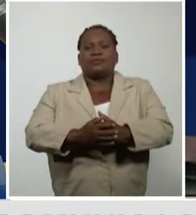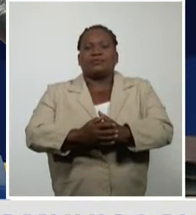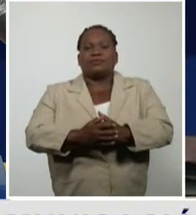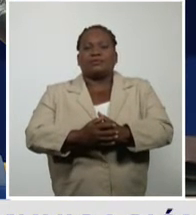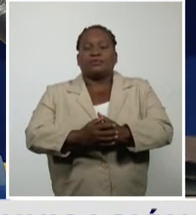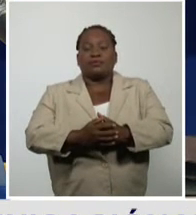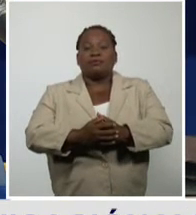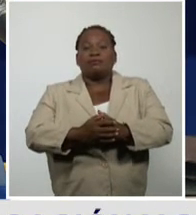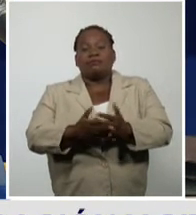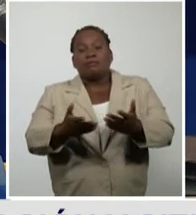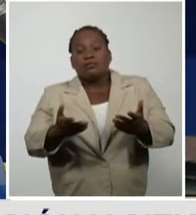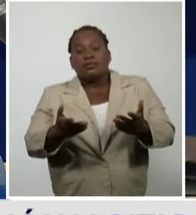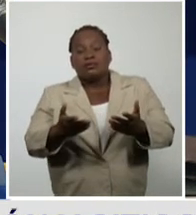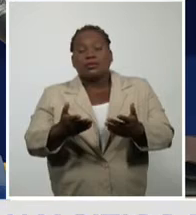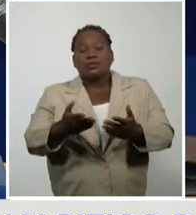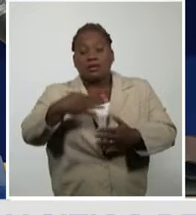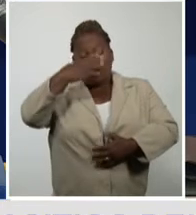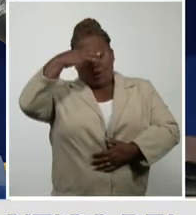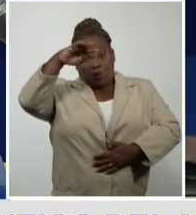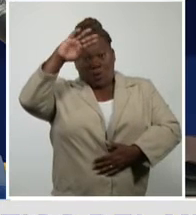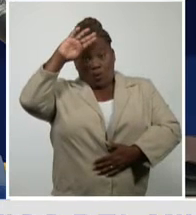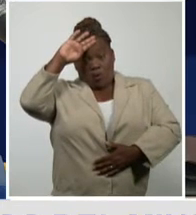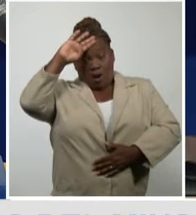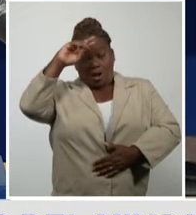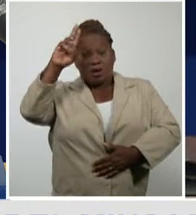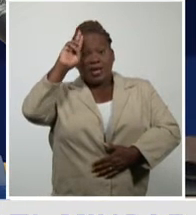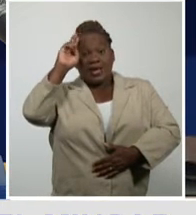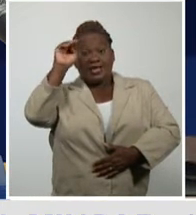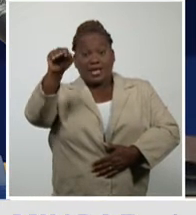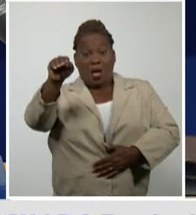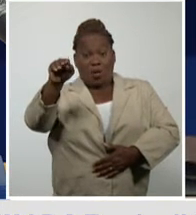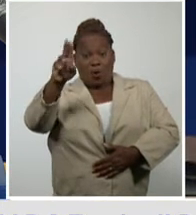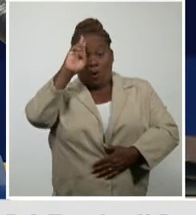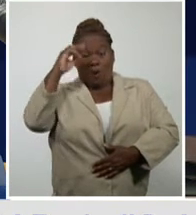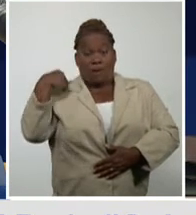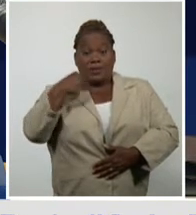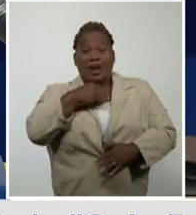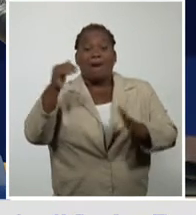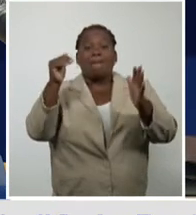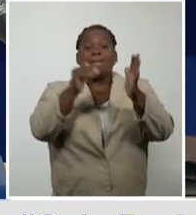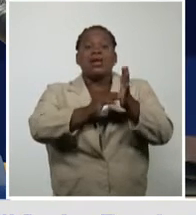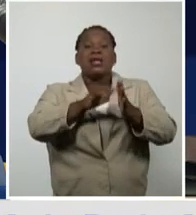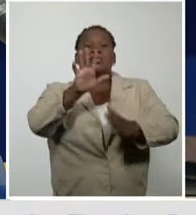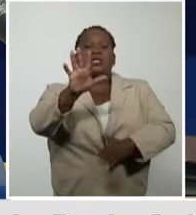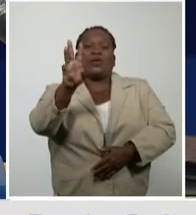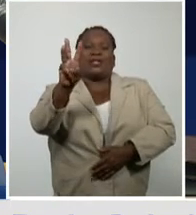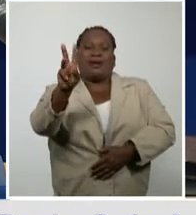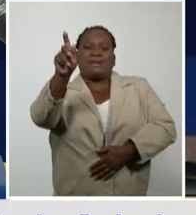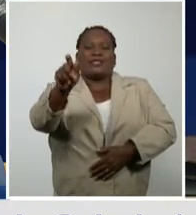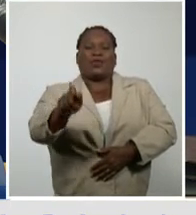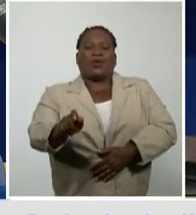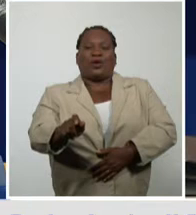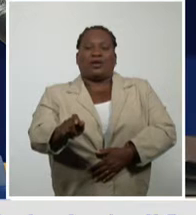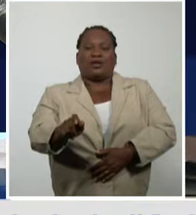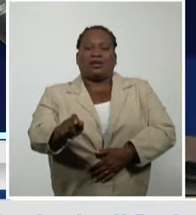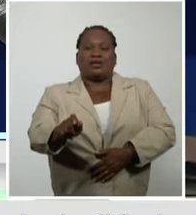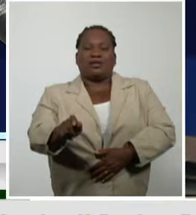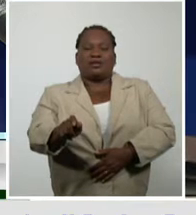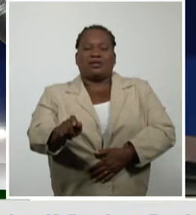esta forma, en nuestro país permanecen ingresados en los hospitales 1.053 pacientes,